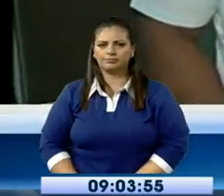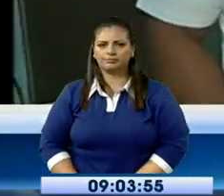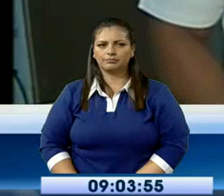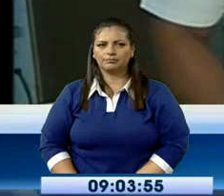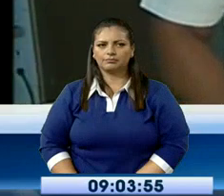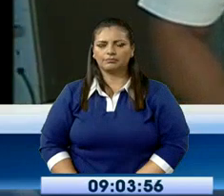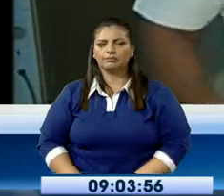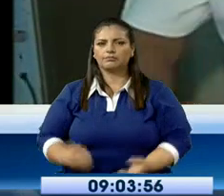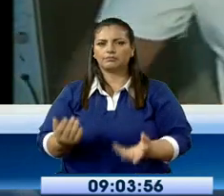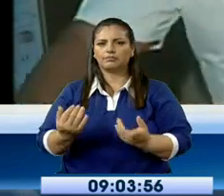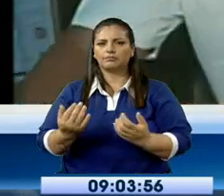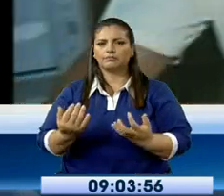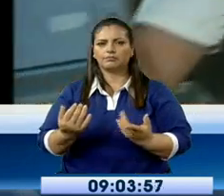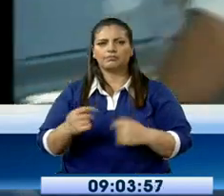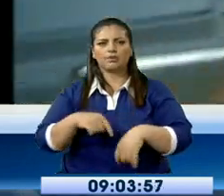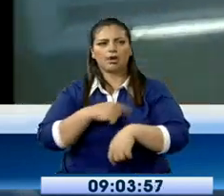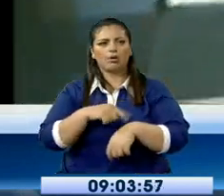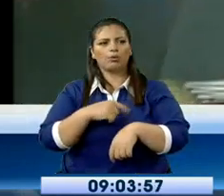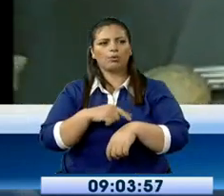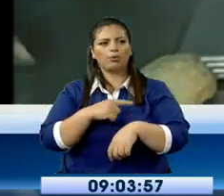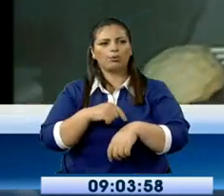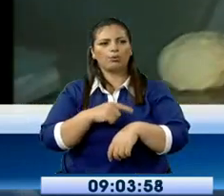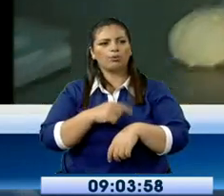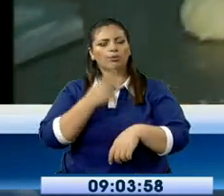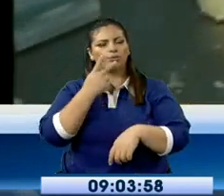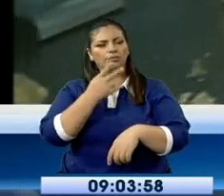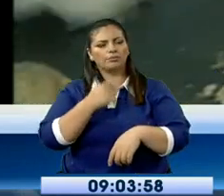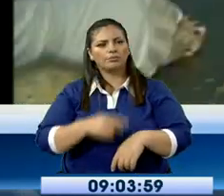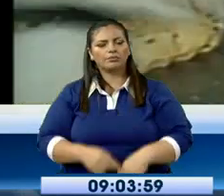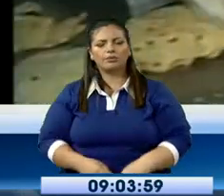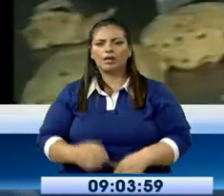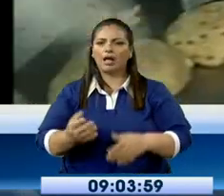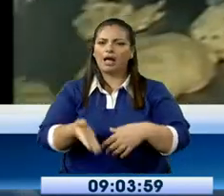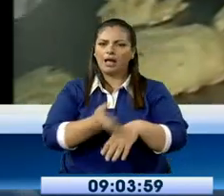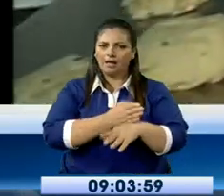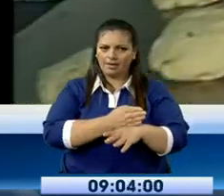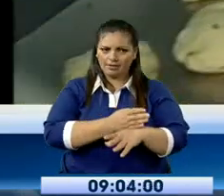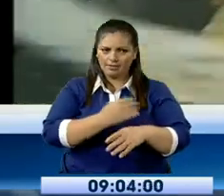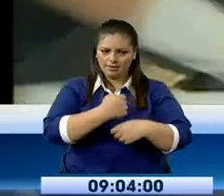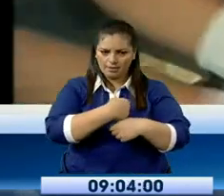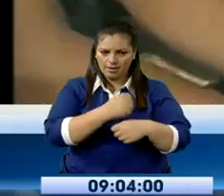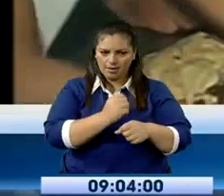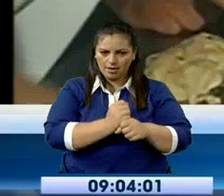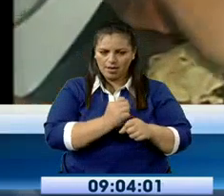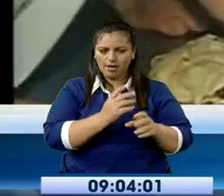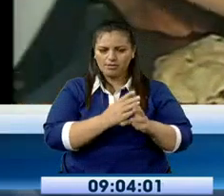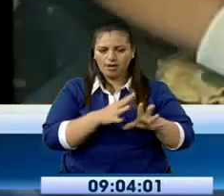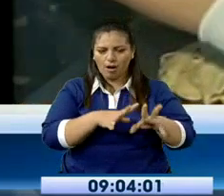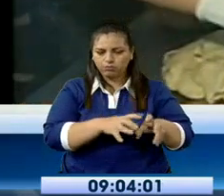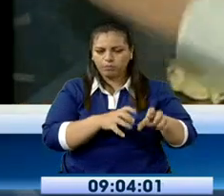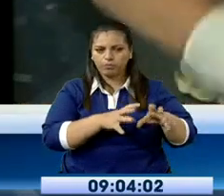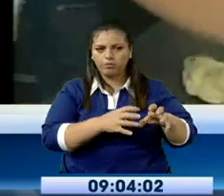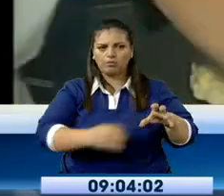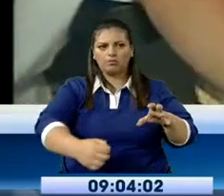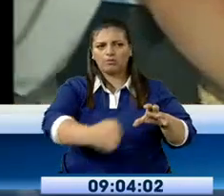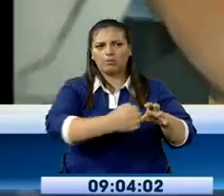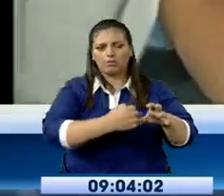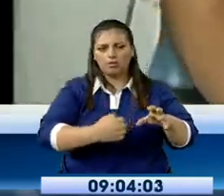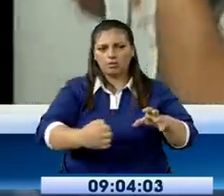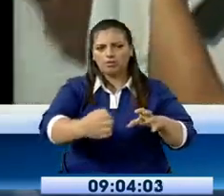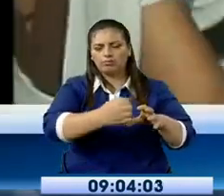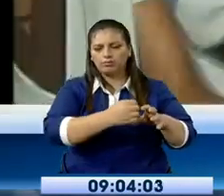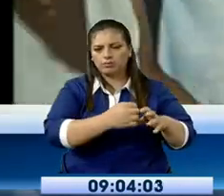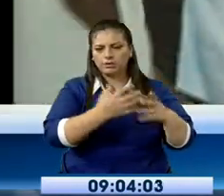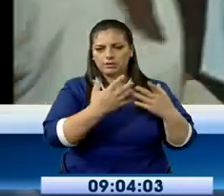sí. O sea, como en fermentación. A coser. Ah, 45 minutos. 45 minutos,